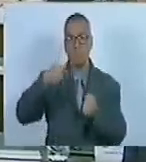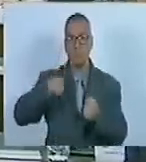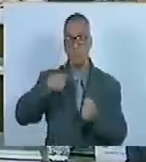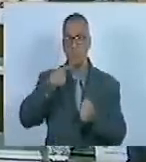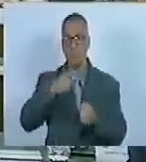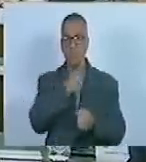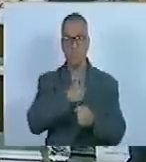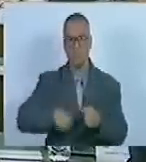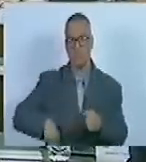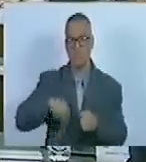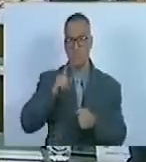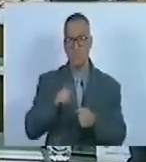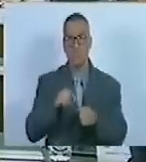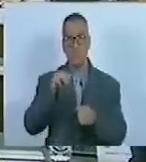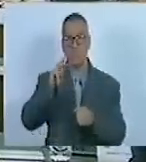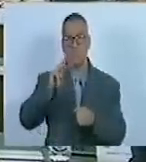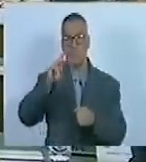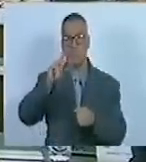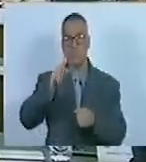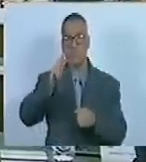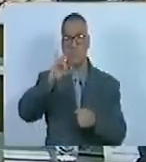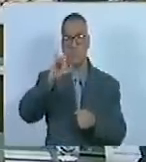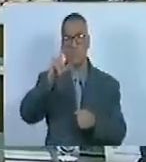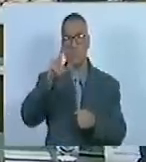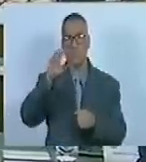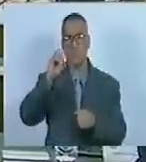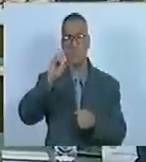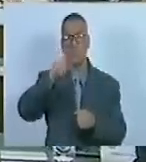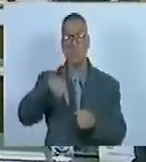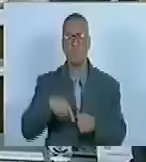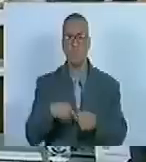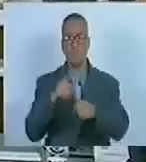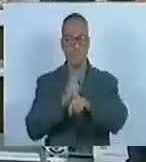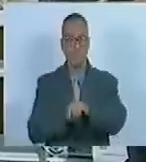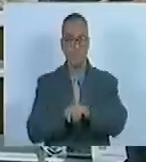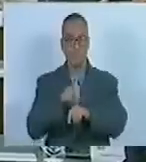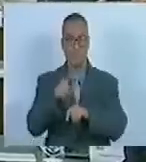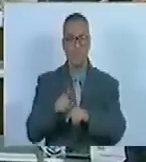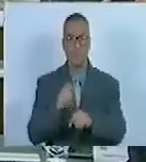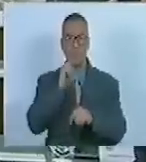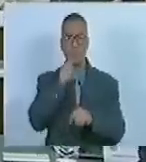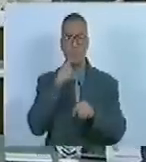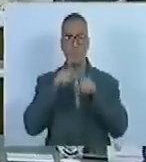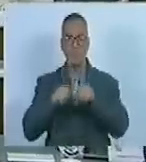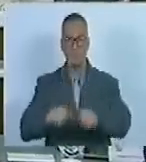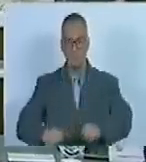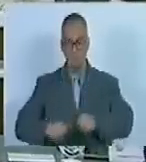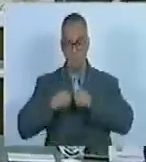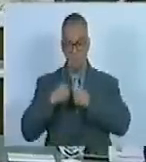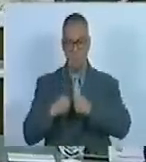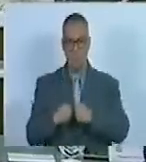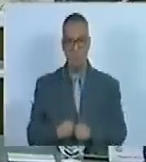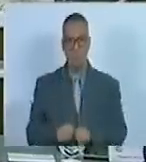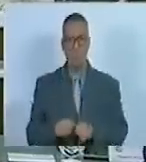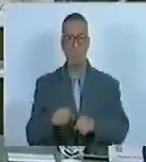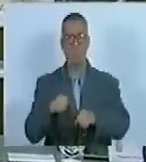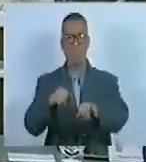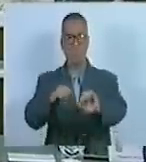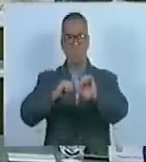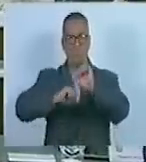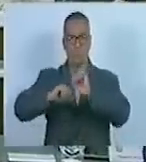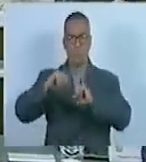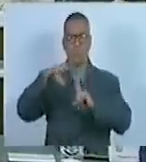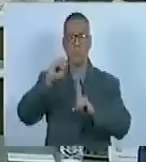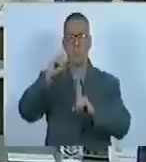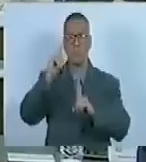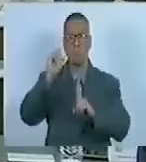del presidente bielorruso Lukashenko. En los actuales momentos, Rusia se mantiene firme conteniendo los ataques de la